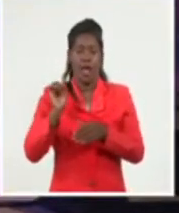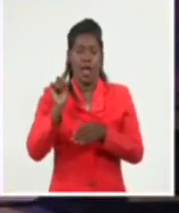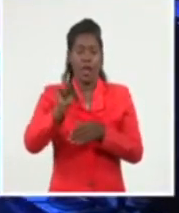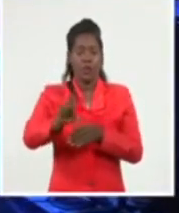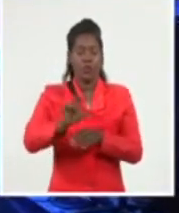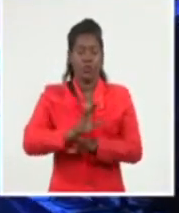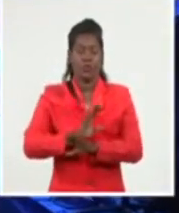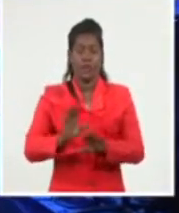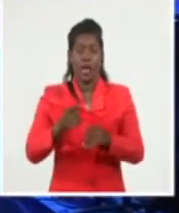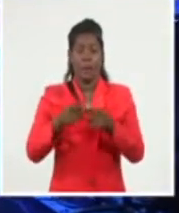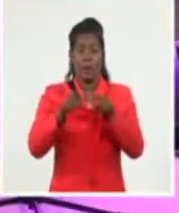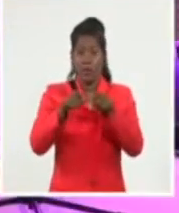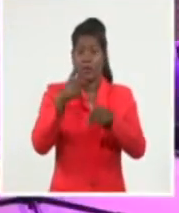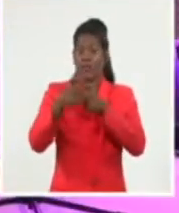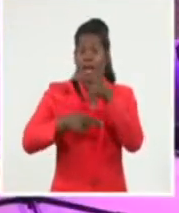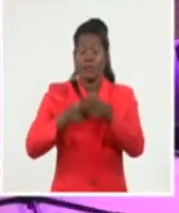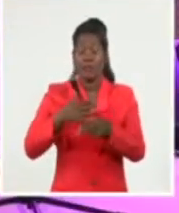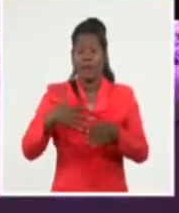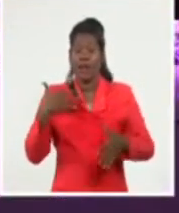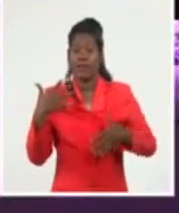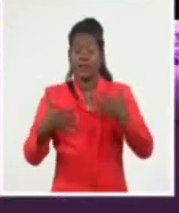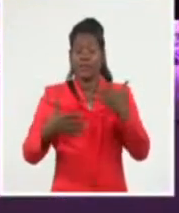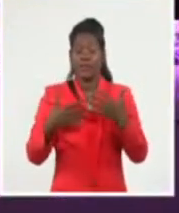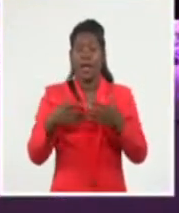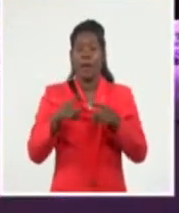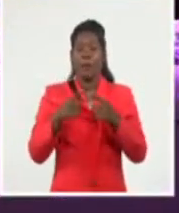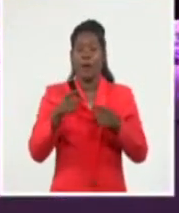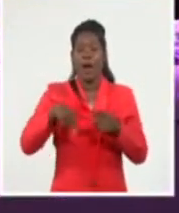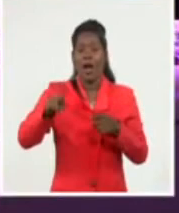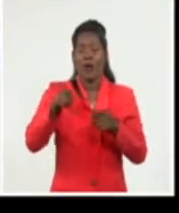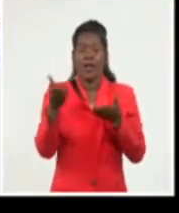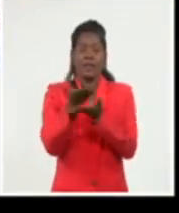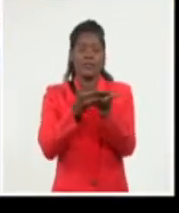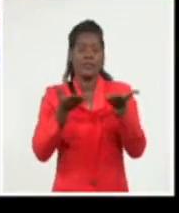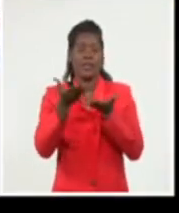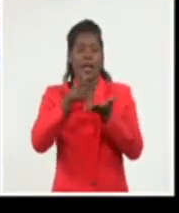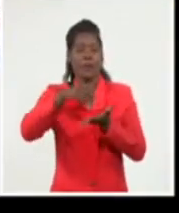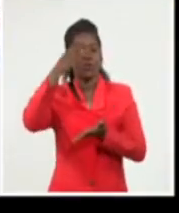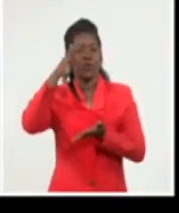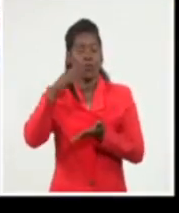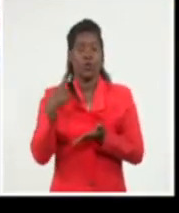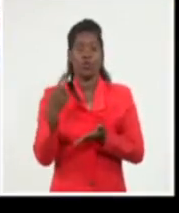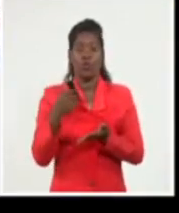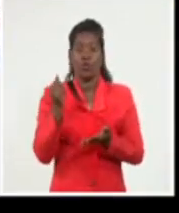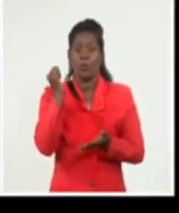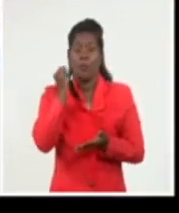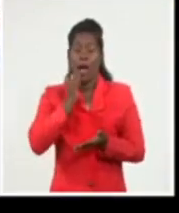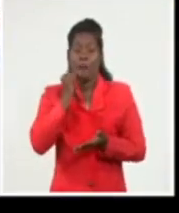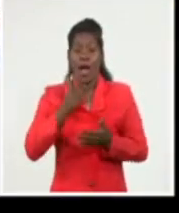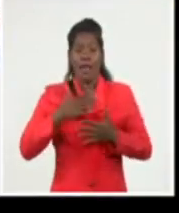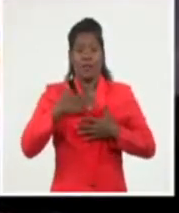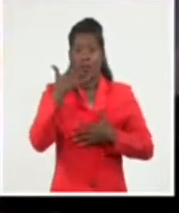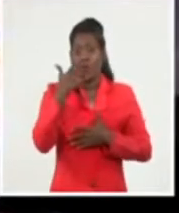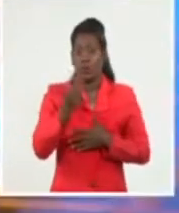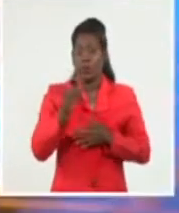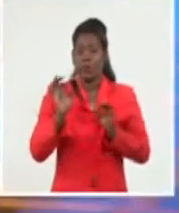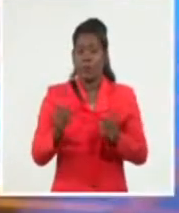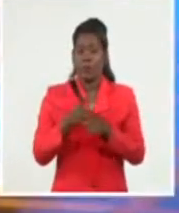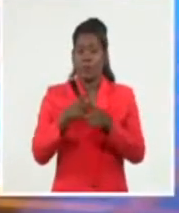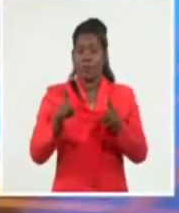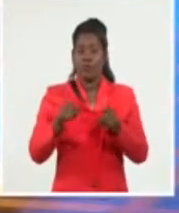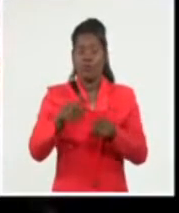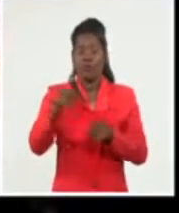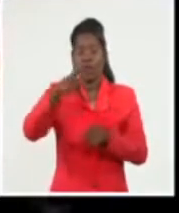que demostró en esta ocasión sobre todo su capacidad de adaptación y espíritu de crecimiento constante, siempre en pos de que la